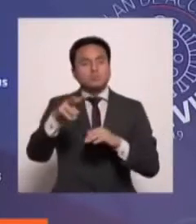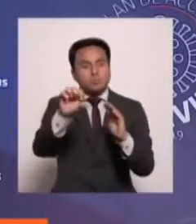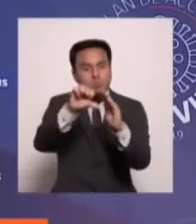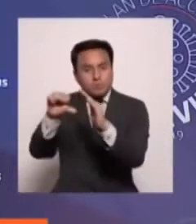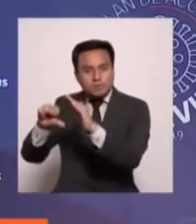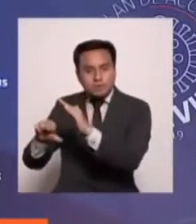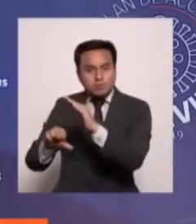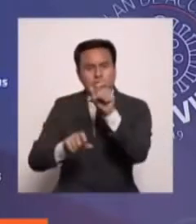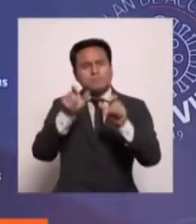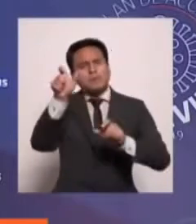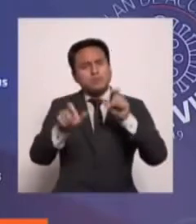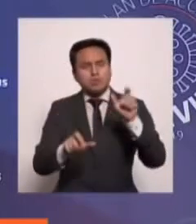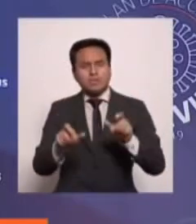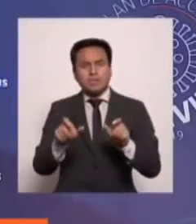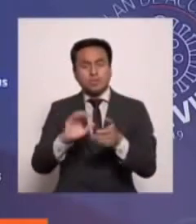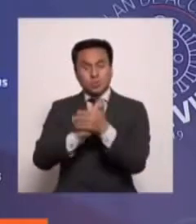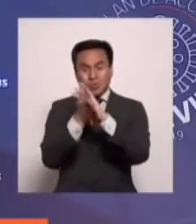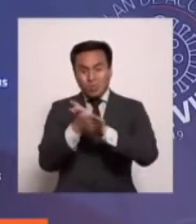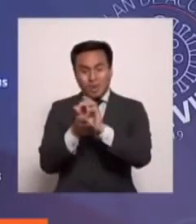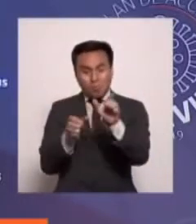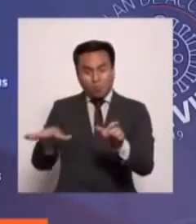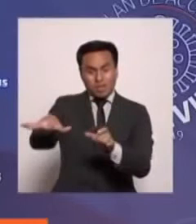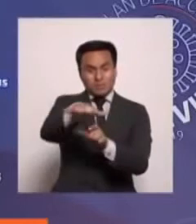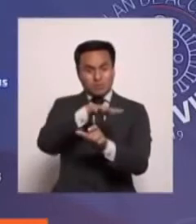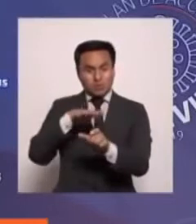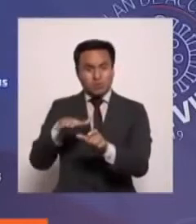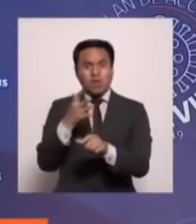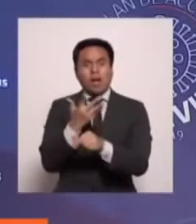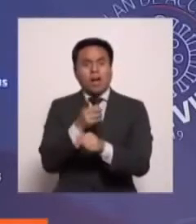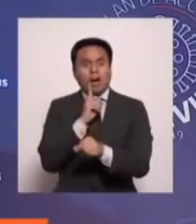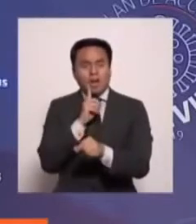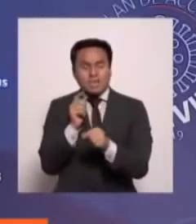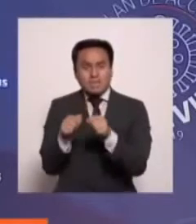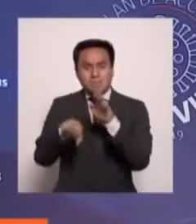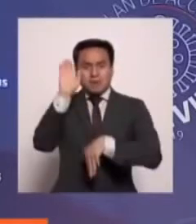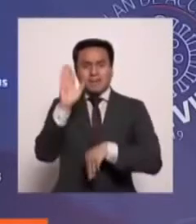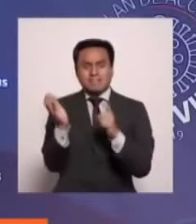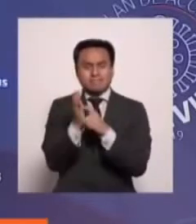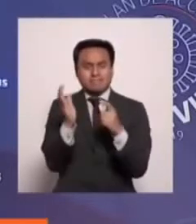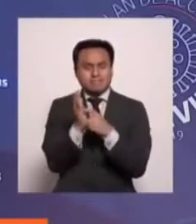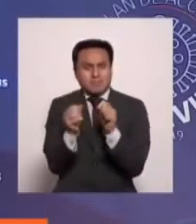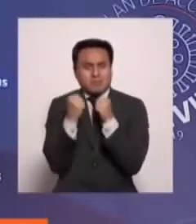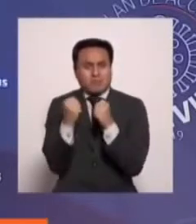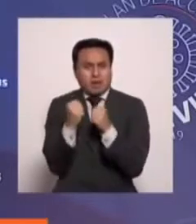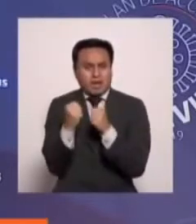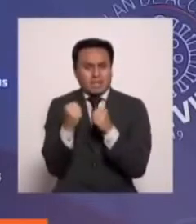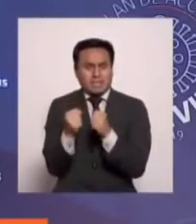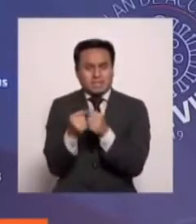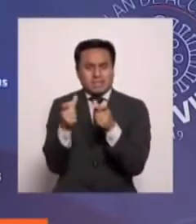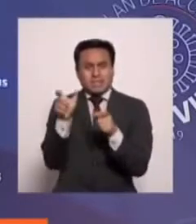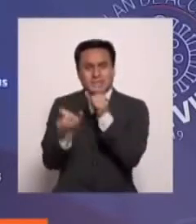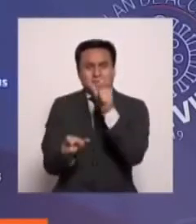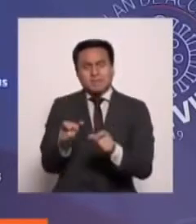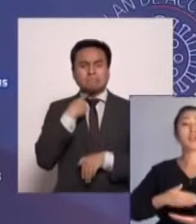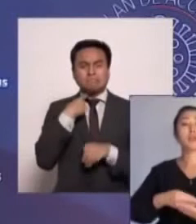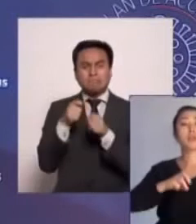cómo vamos a afrontar económicamente. Si bien nos pudimos resguardar este mes y esto nos agarró a mediados de